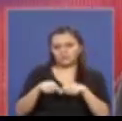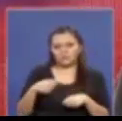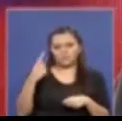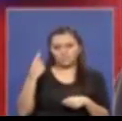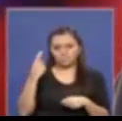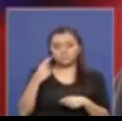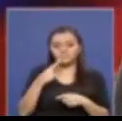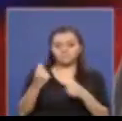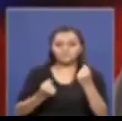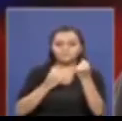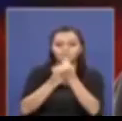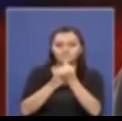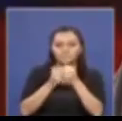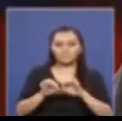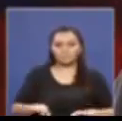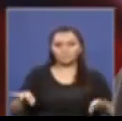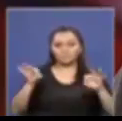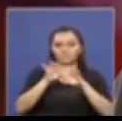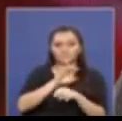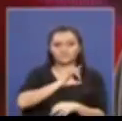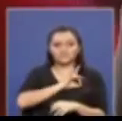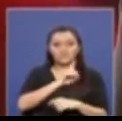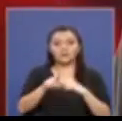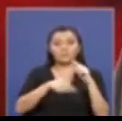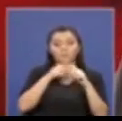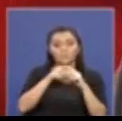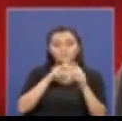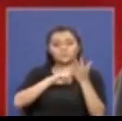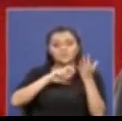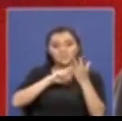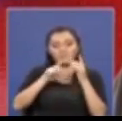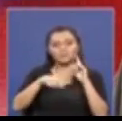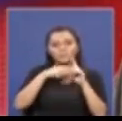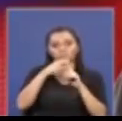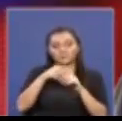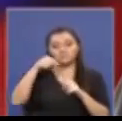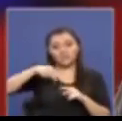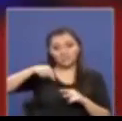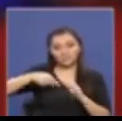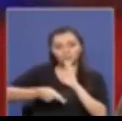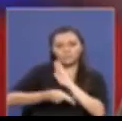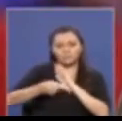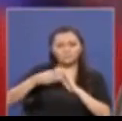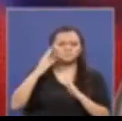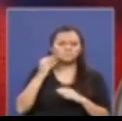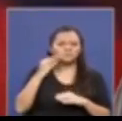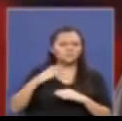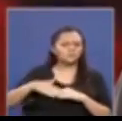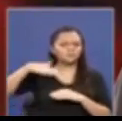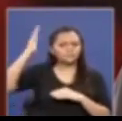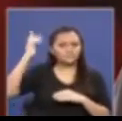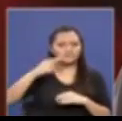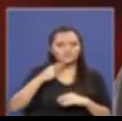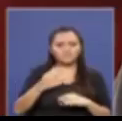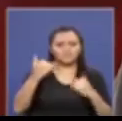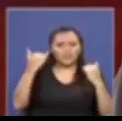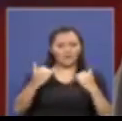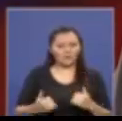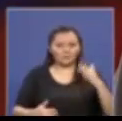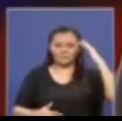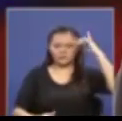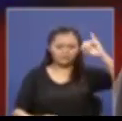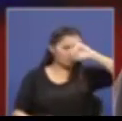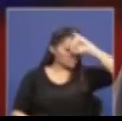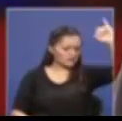recibiendo un importante apoyo de Chile en la parte petrolera y en la parte minera, donde tienen una amplia experiencia. Los que dicen que ahora ser de